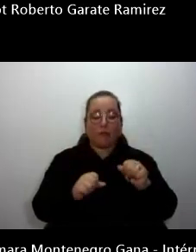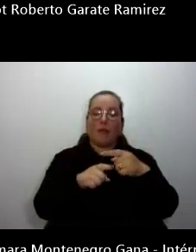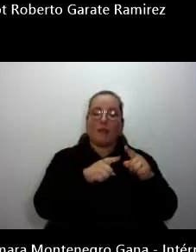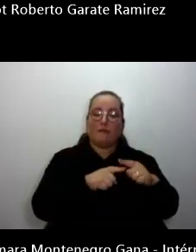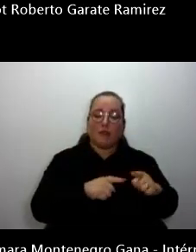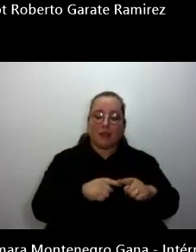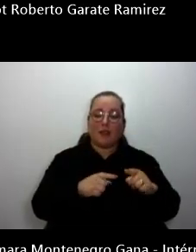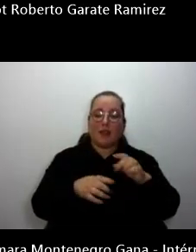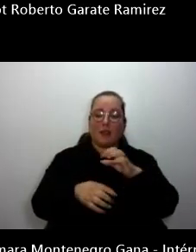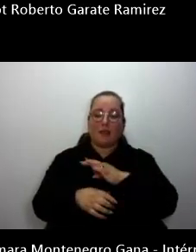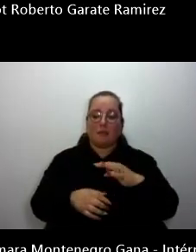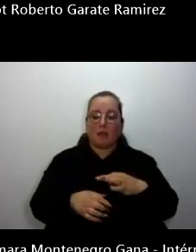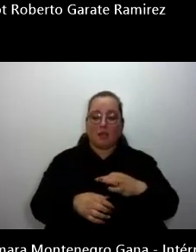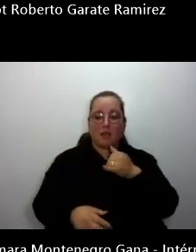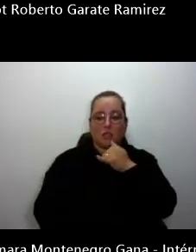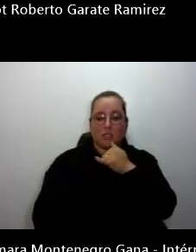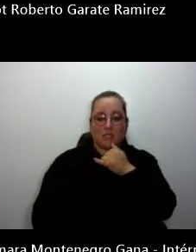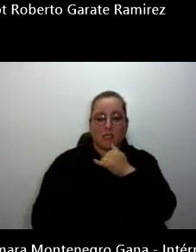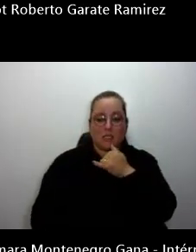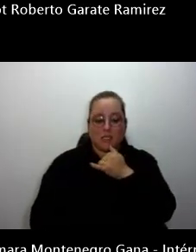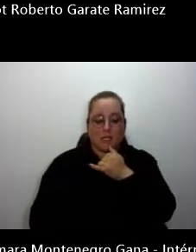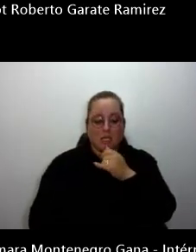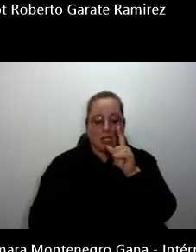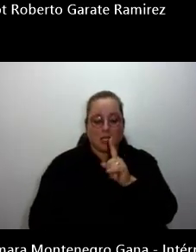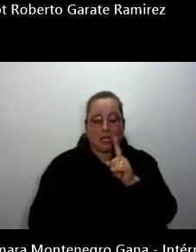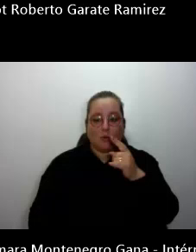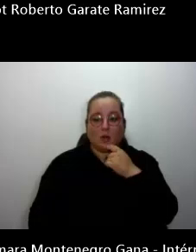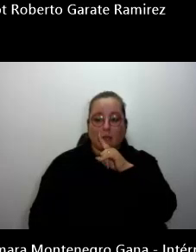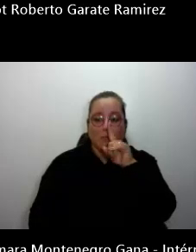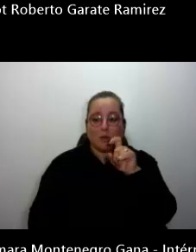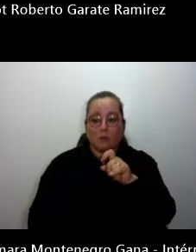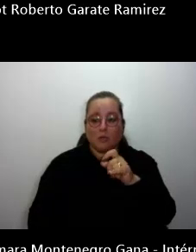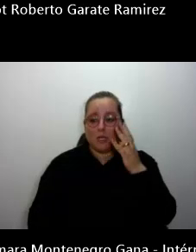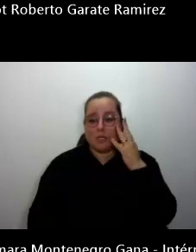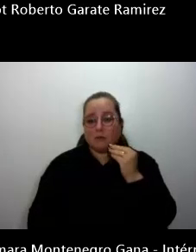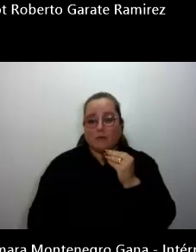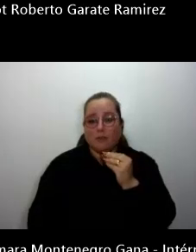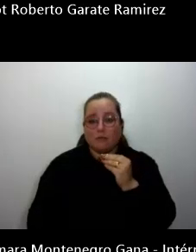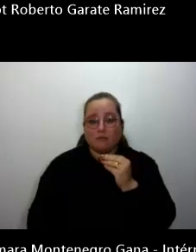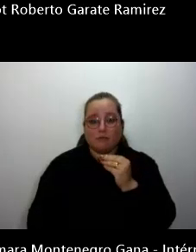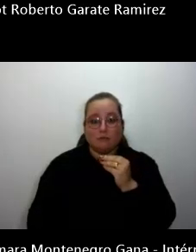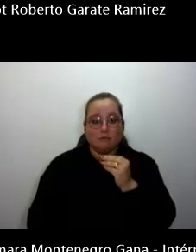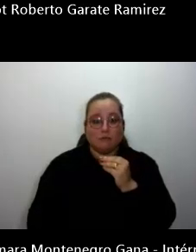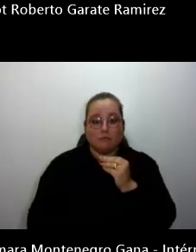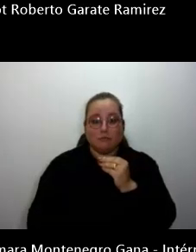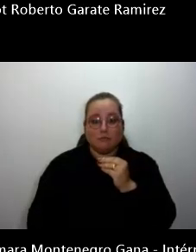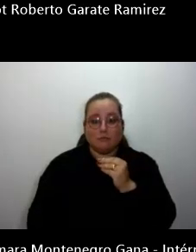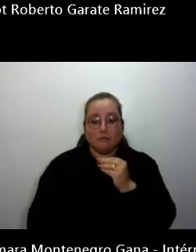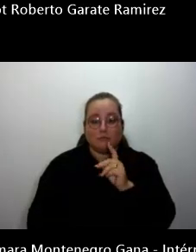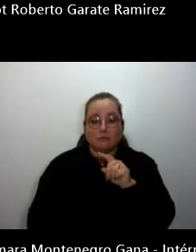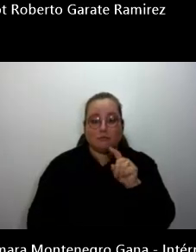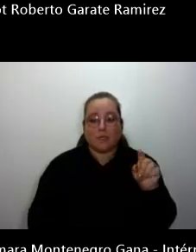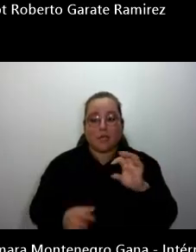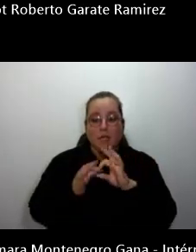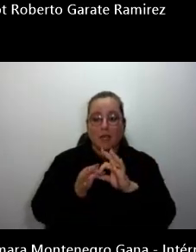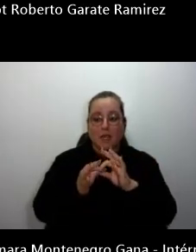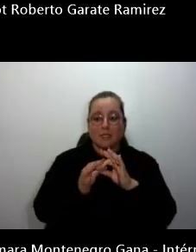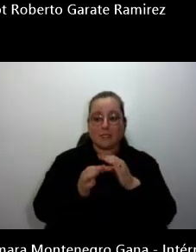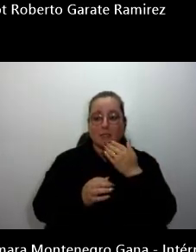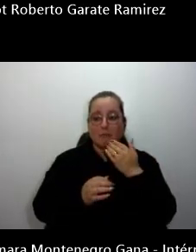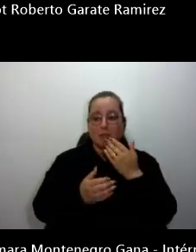sé si hay alguna otra pregunta que se me escapa o no. Ahí agradecer